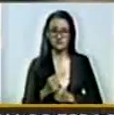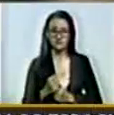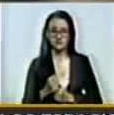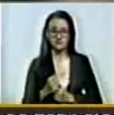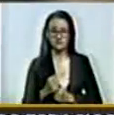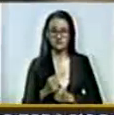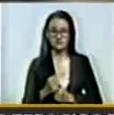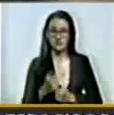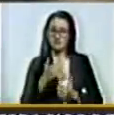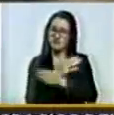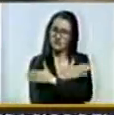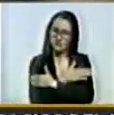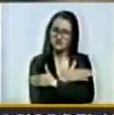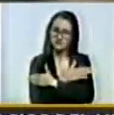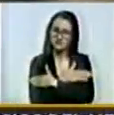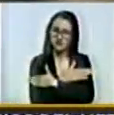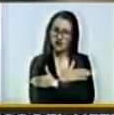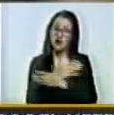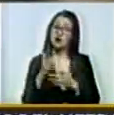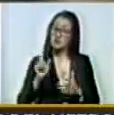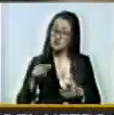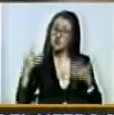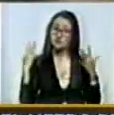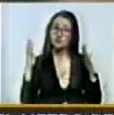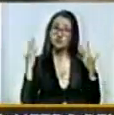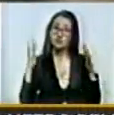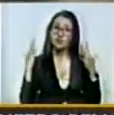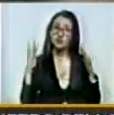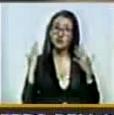Hay que felicitar, aplaudir